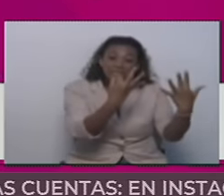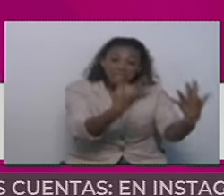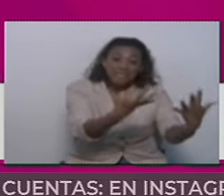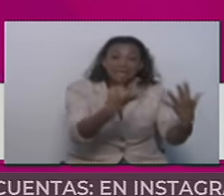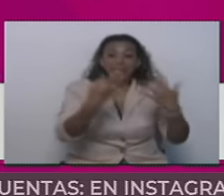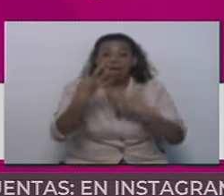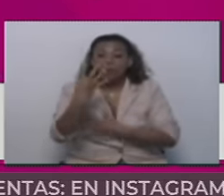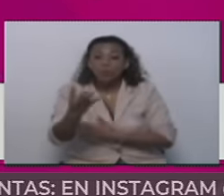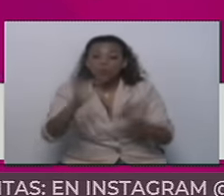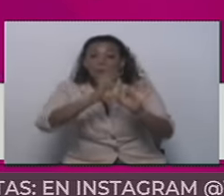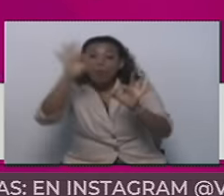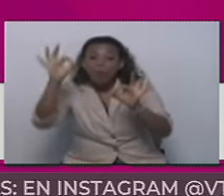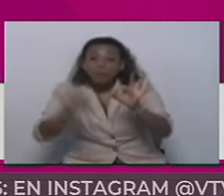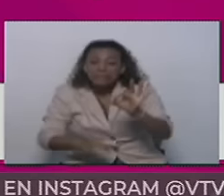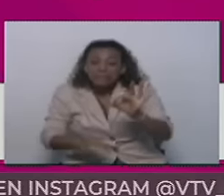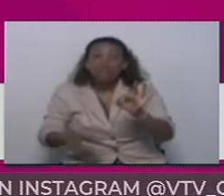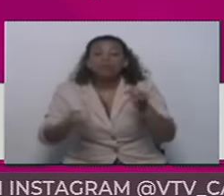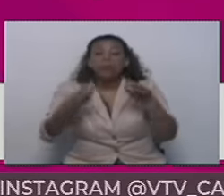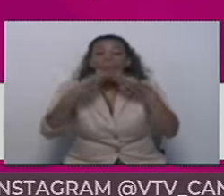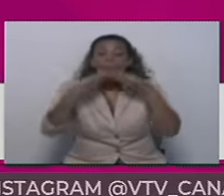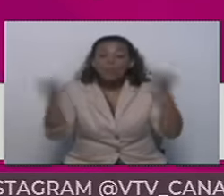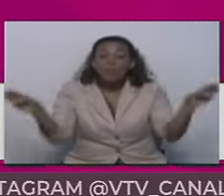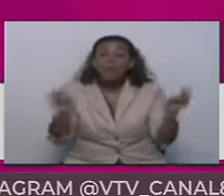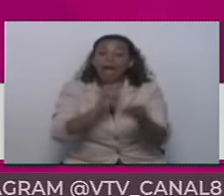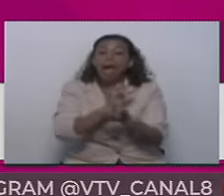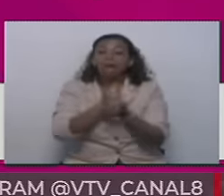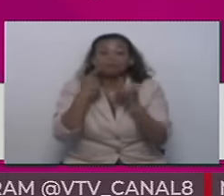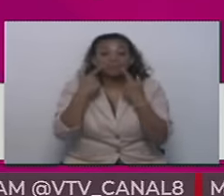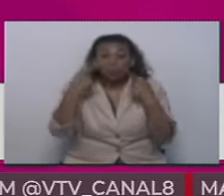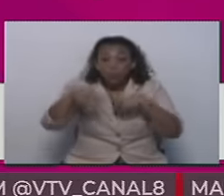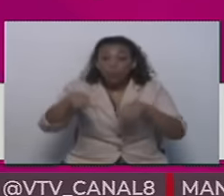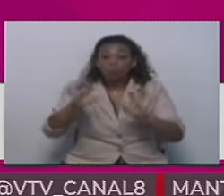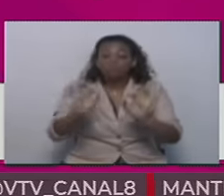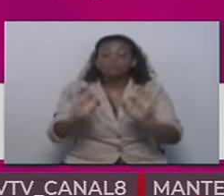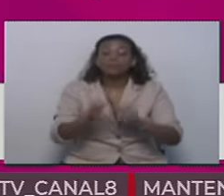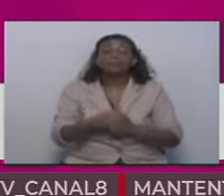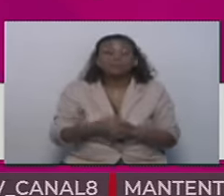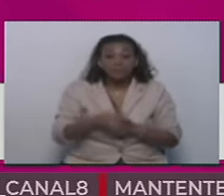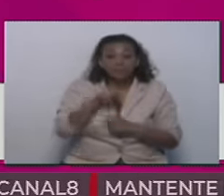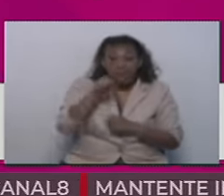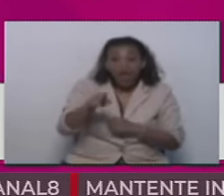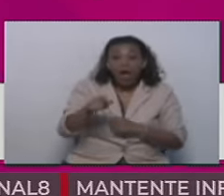84% de la educación pública en el marco de la educación venezolana.